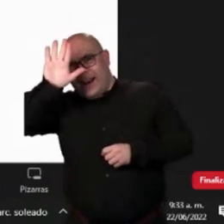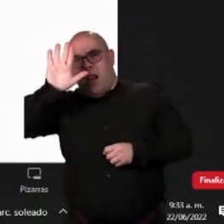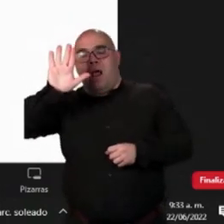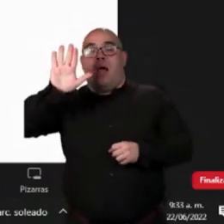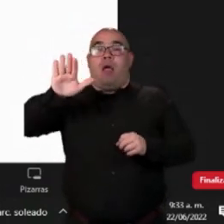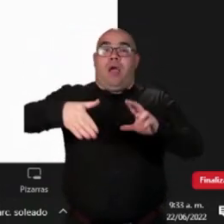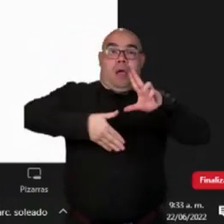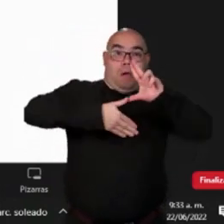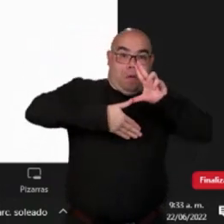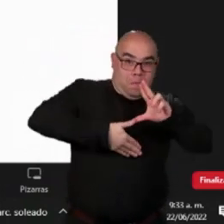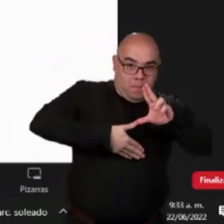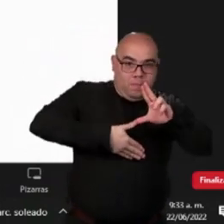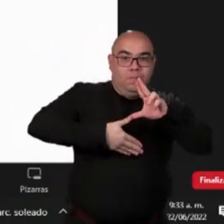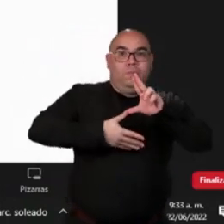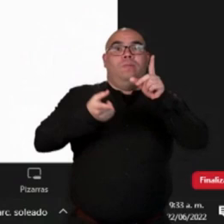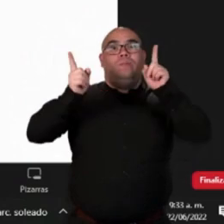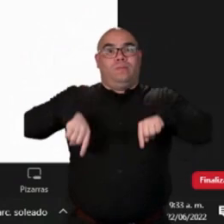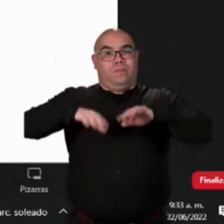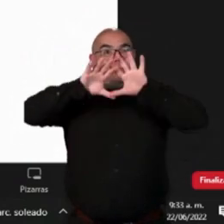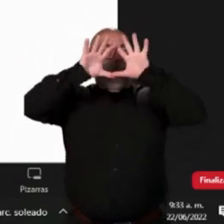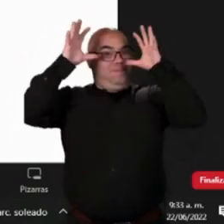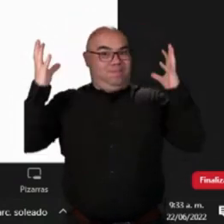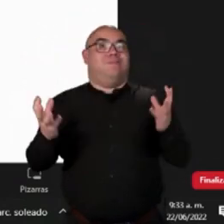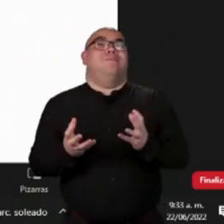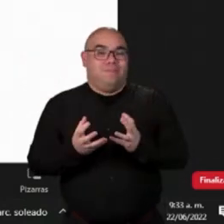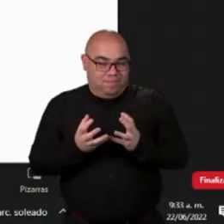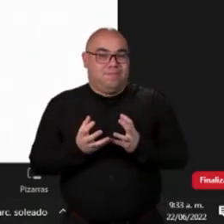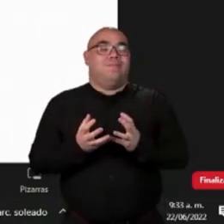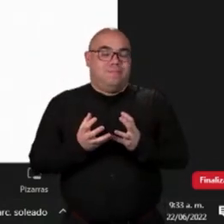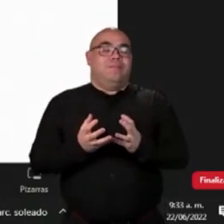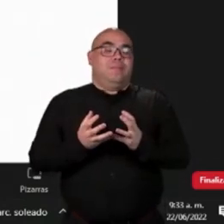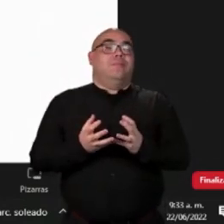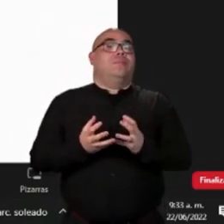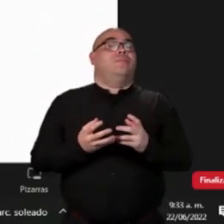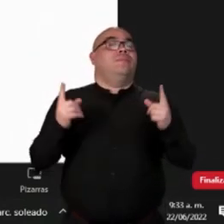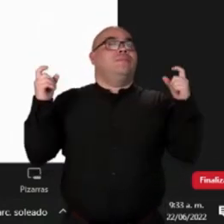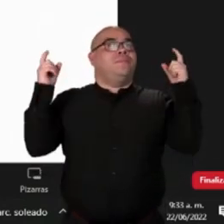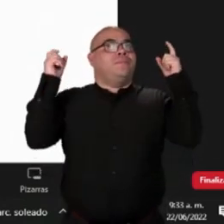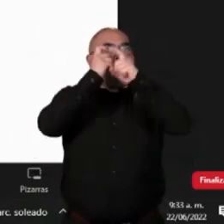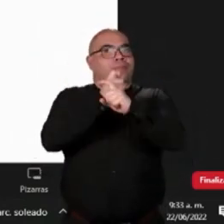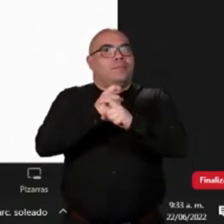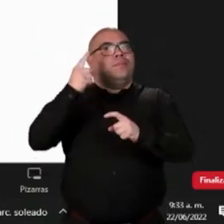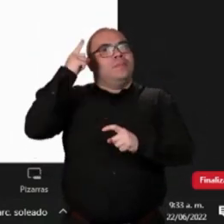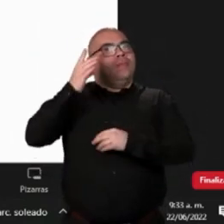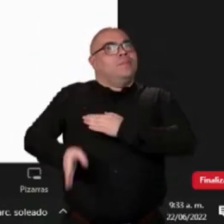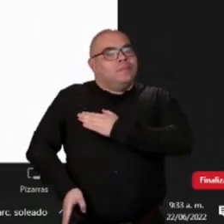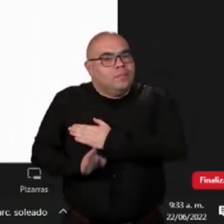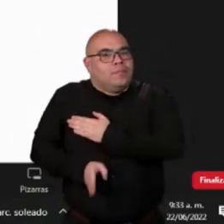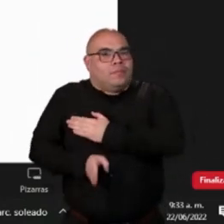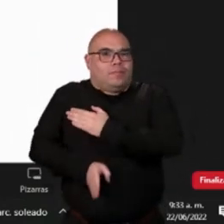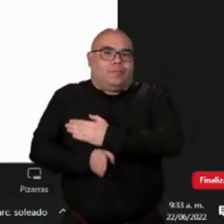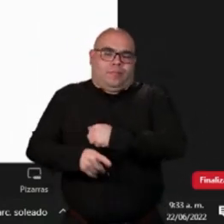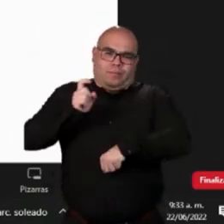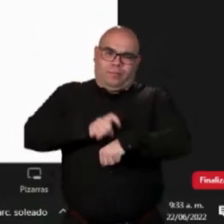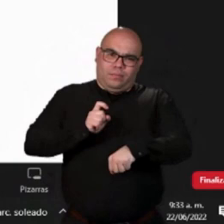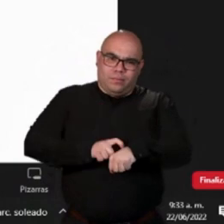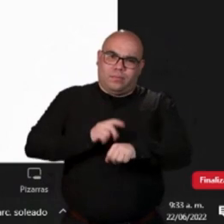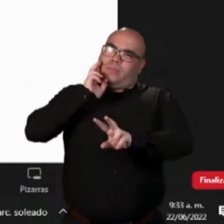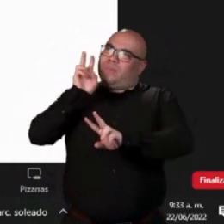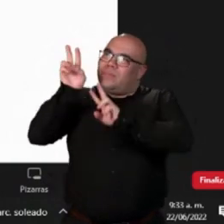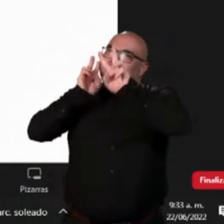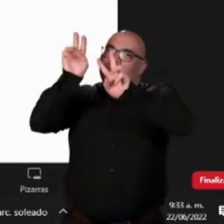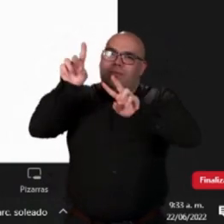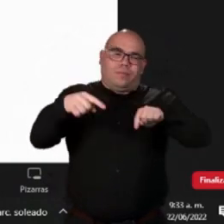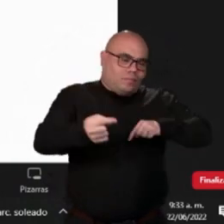Latina y a nivel mundial. Y tenemos que estar pensando en que vamos a estarle dedicando tiempo a eso también en nuestras